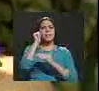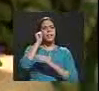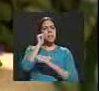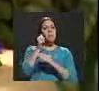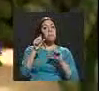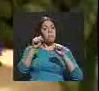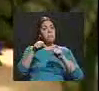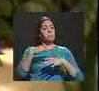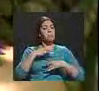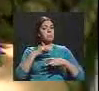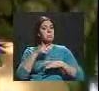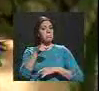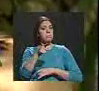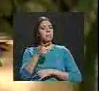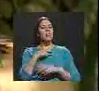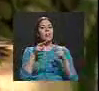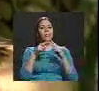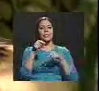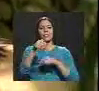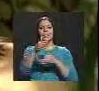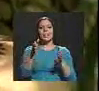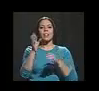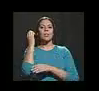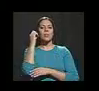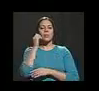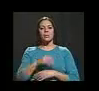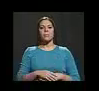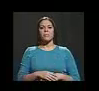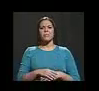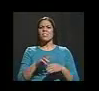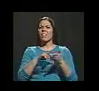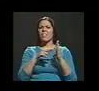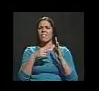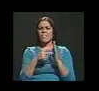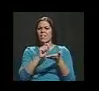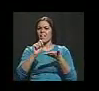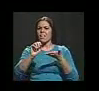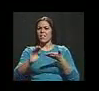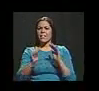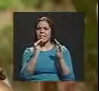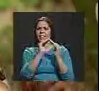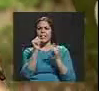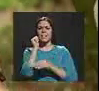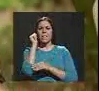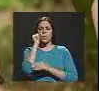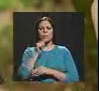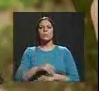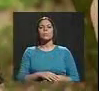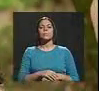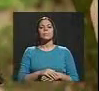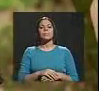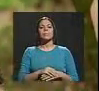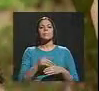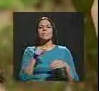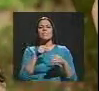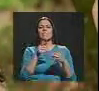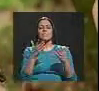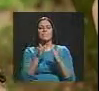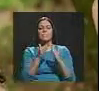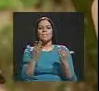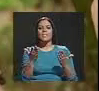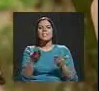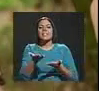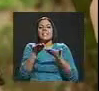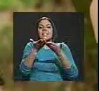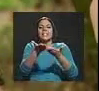interesar conózcala hoy en la cápsula de oro Qué es la academia casa adulto consiste en darle al